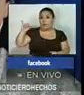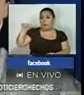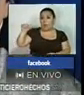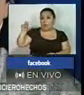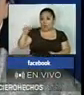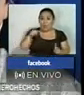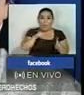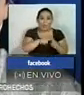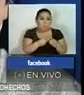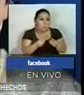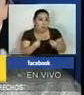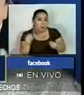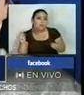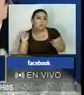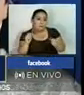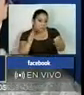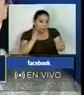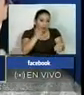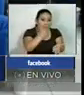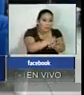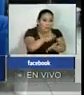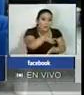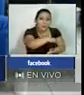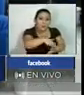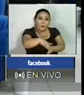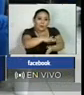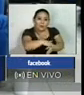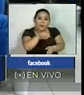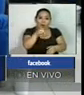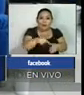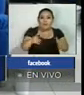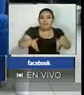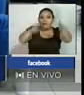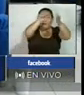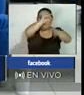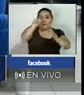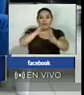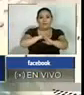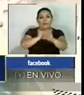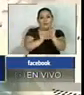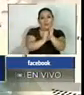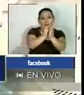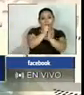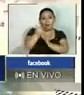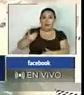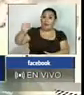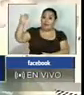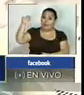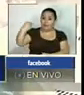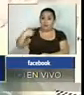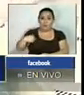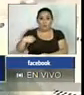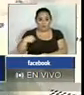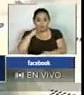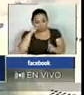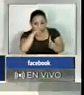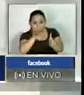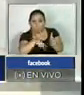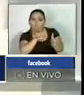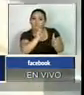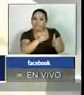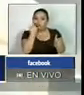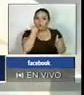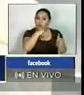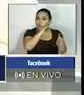pocos pacientes que llegaron a recibir su tratamiento en la Liga contra el Cáncer de El Salvador. En noviembre del año pasado, le fue detectada la